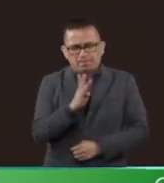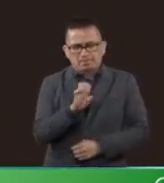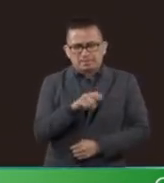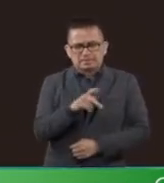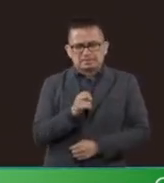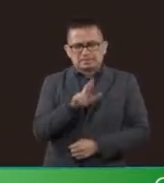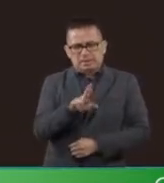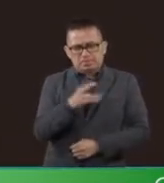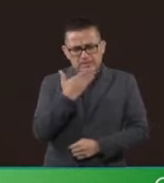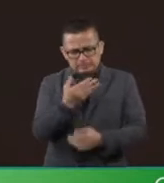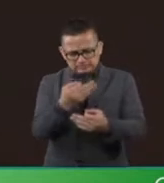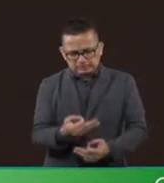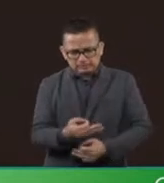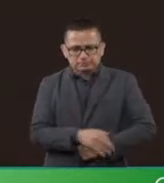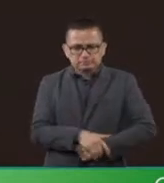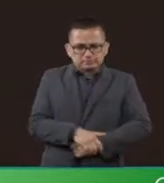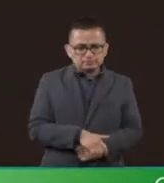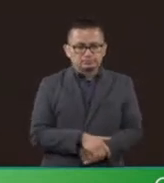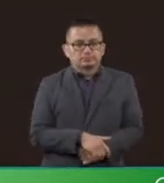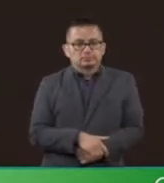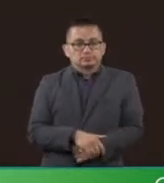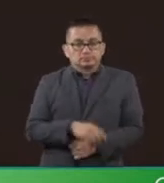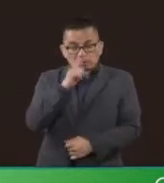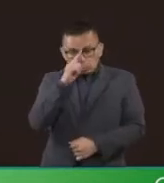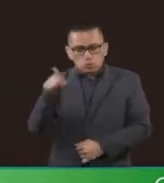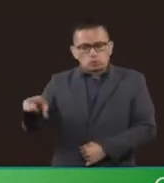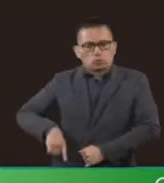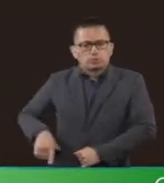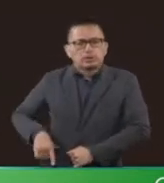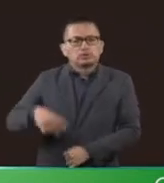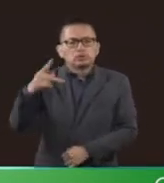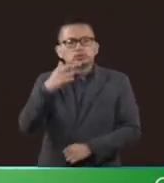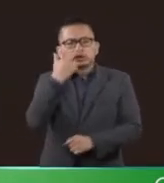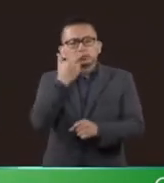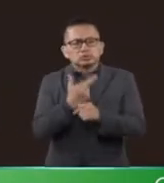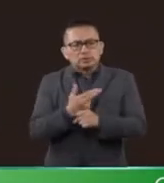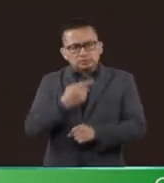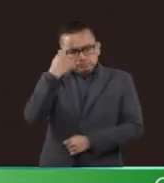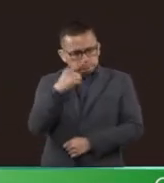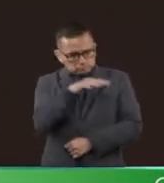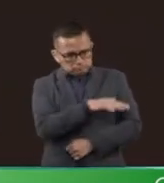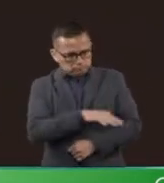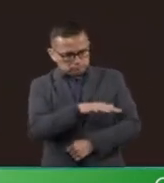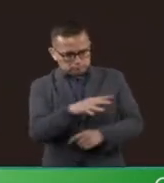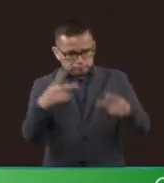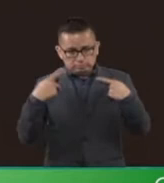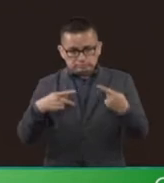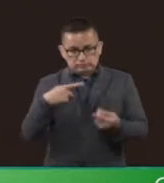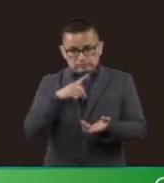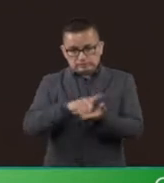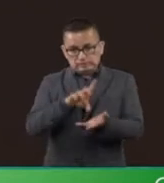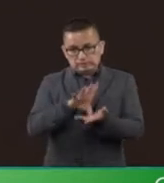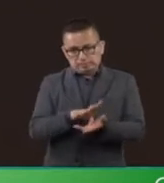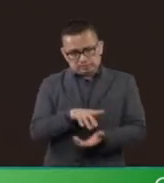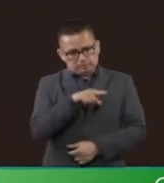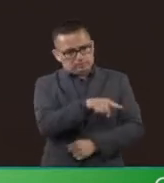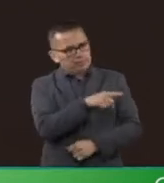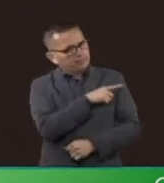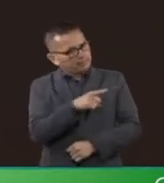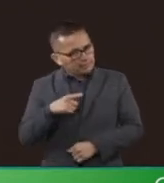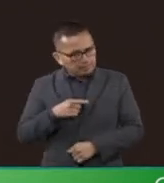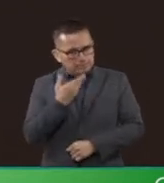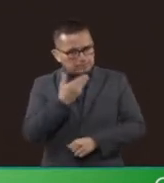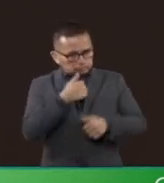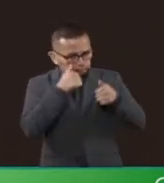a la obligación del Estado mexicano para garantizar a las personas con discapacidad el acceso a tratamientos y